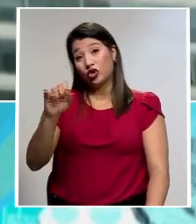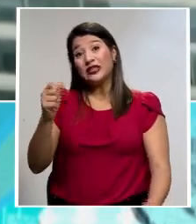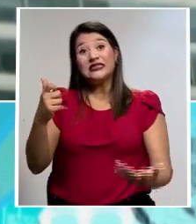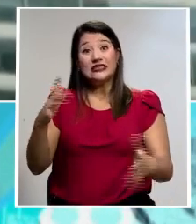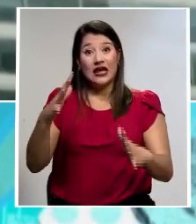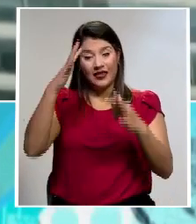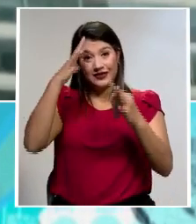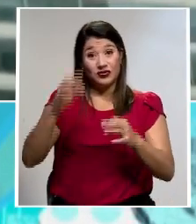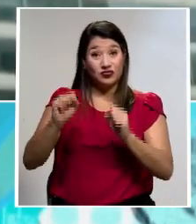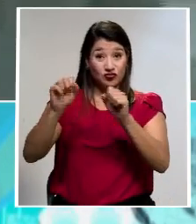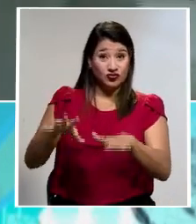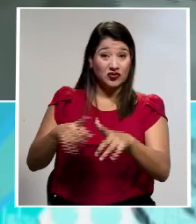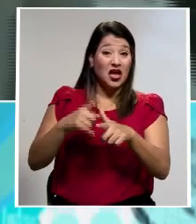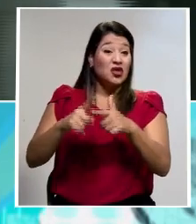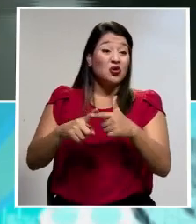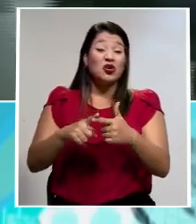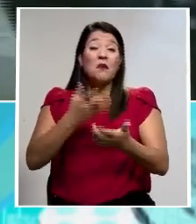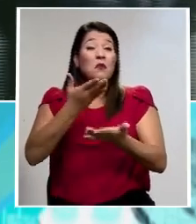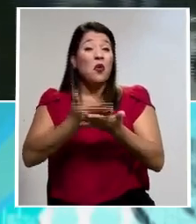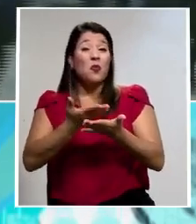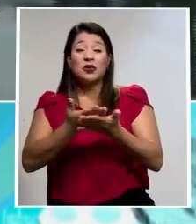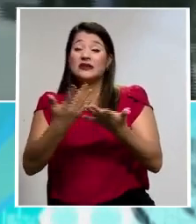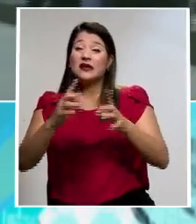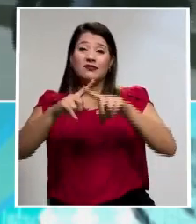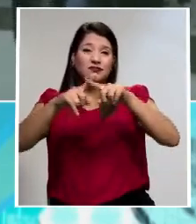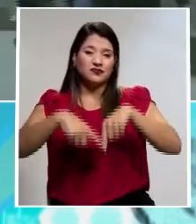pues quedará anulada, mañana ya